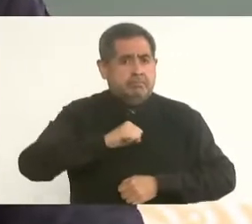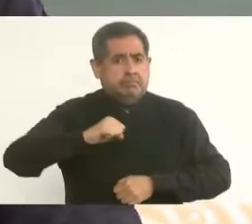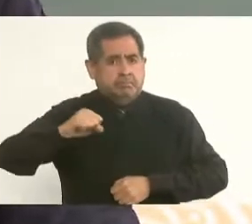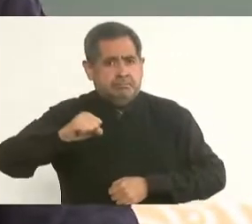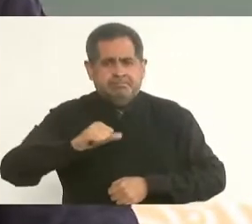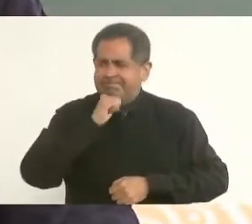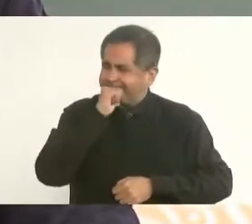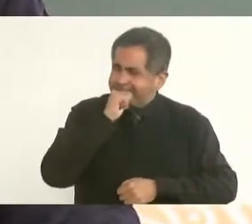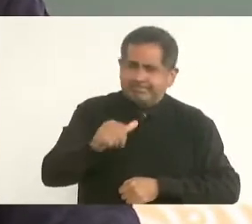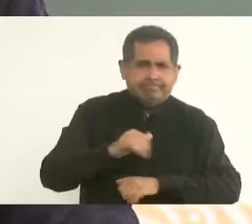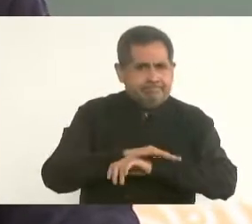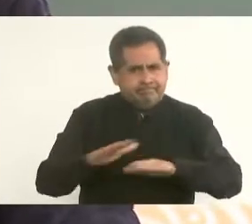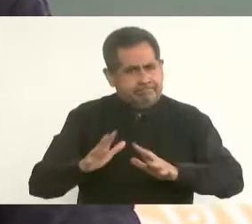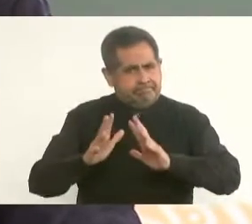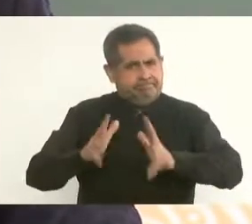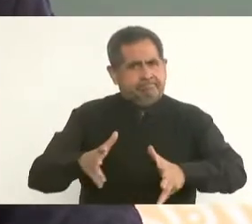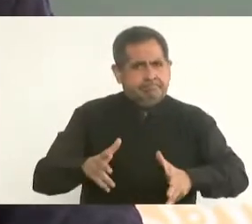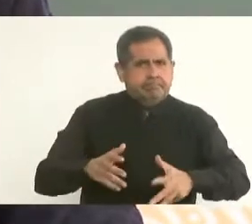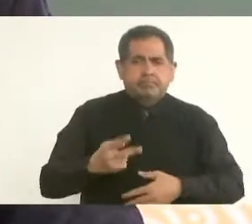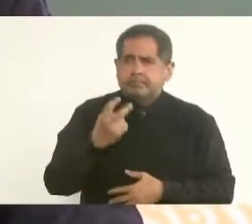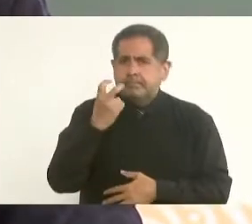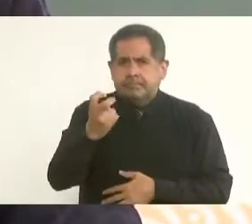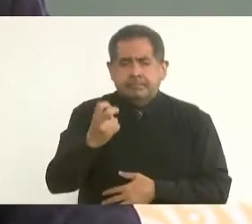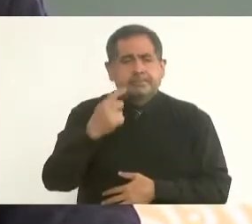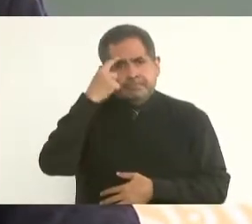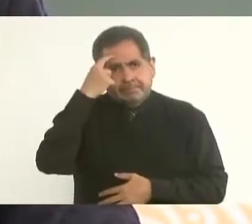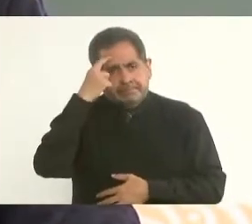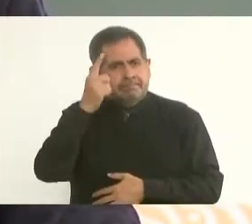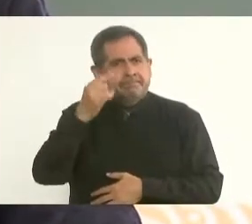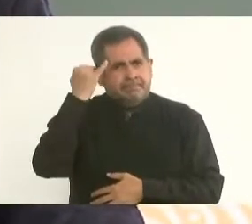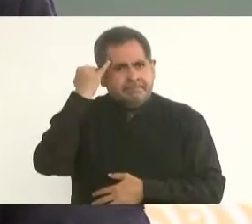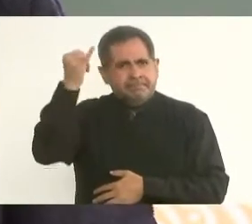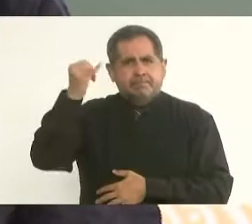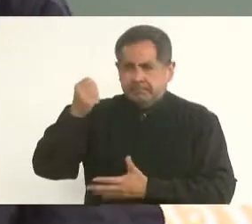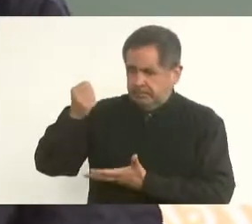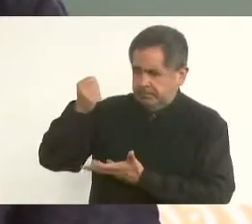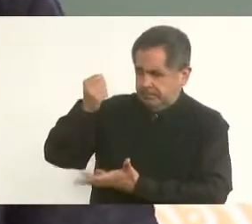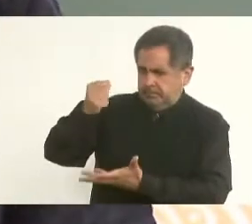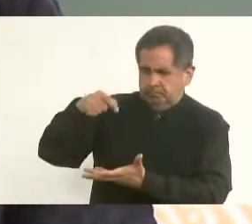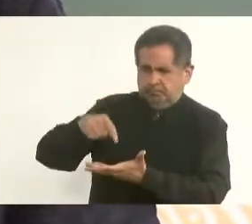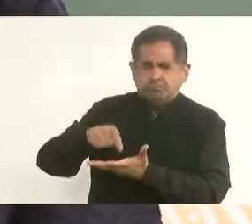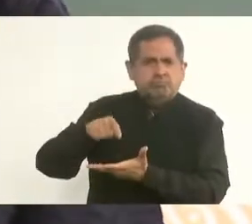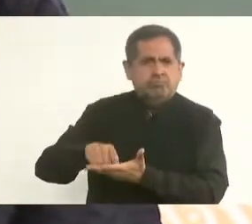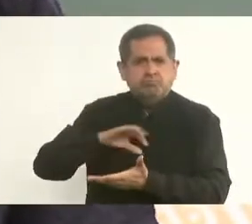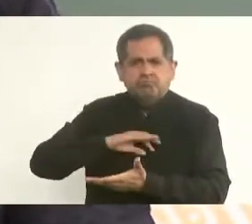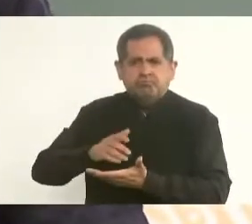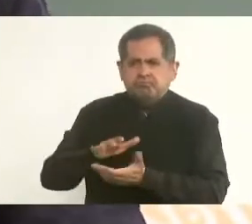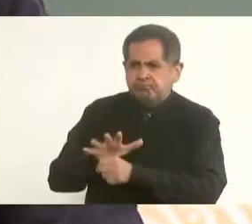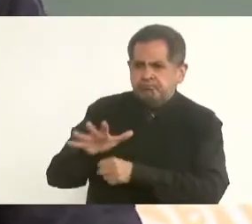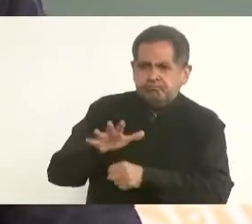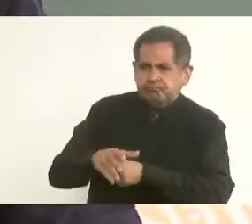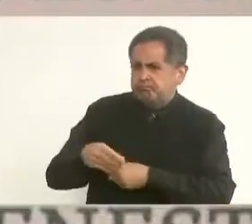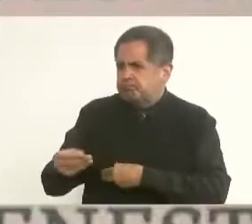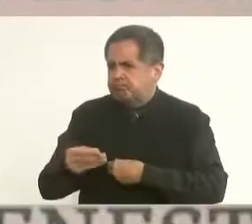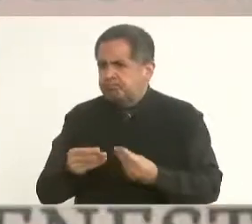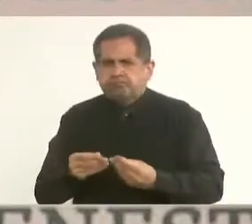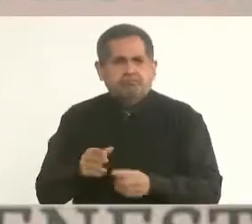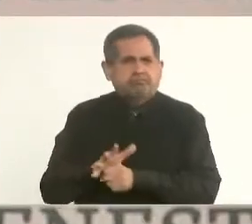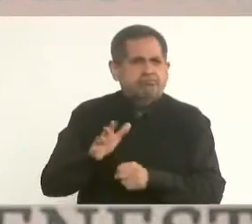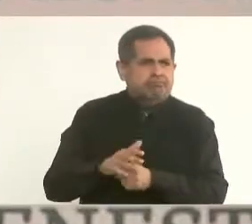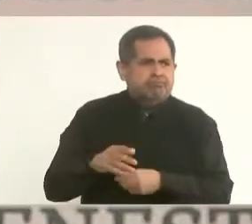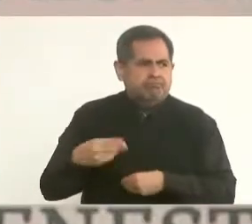vamos a que el presupuesto alcance, rinda y